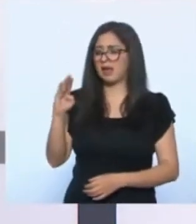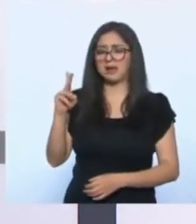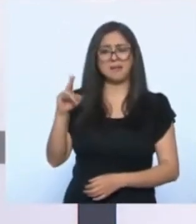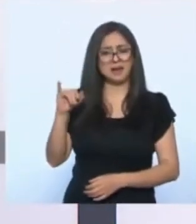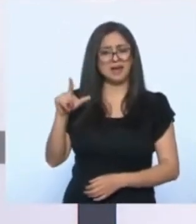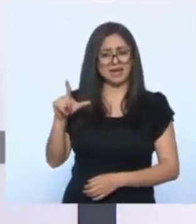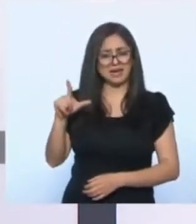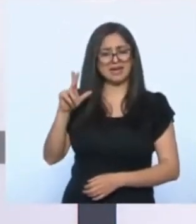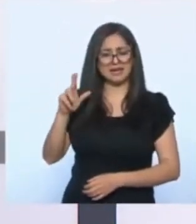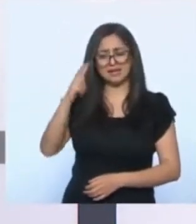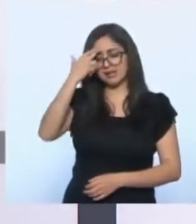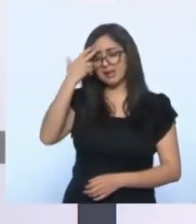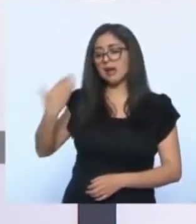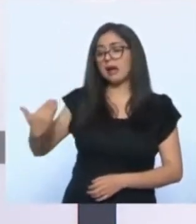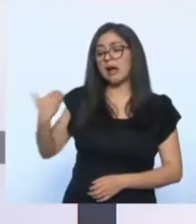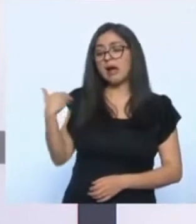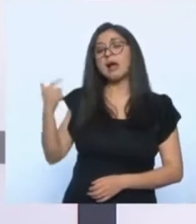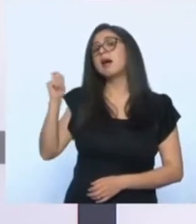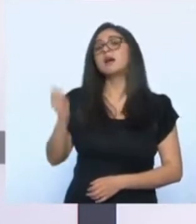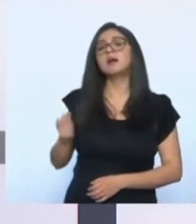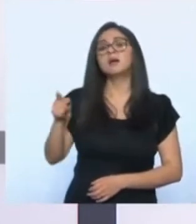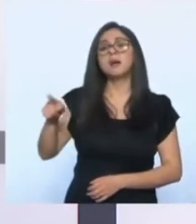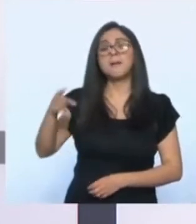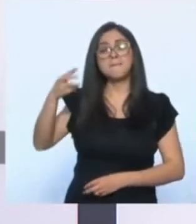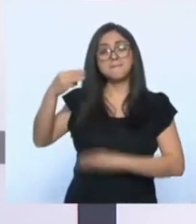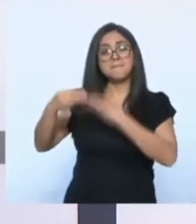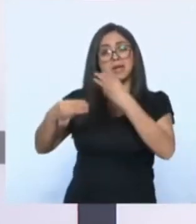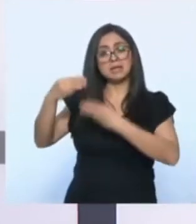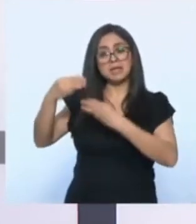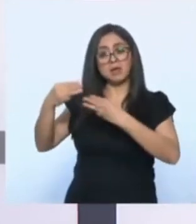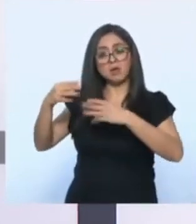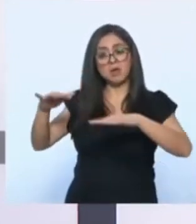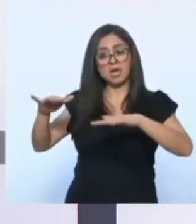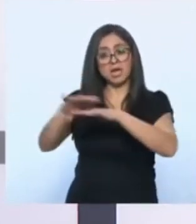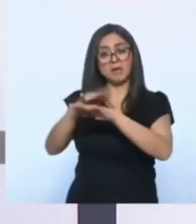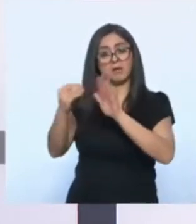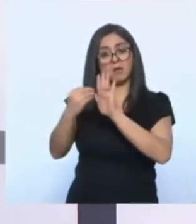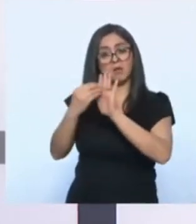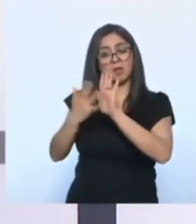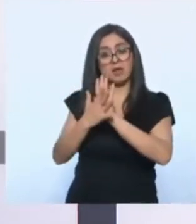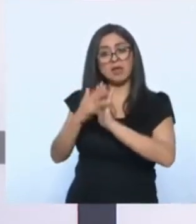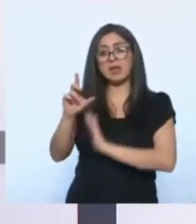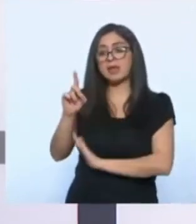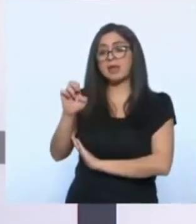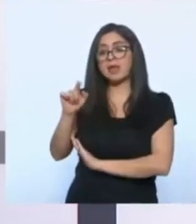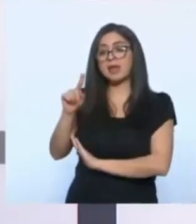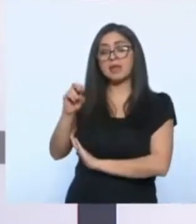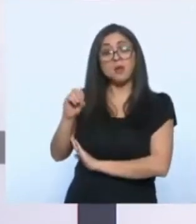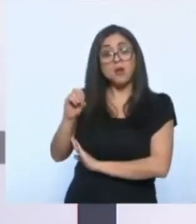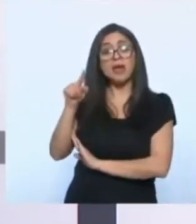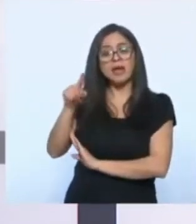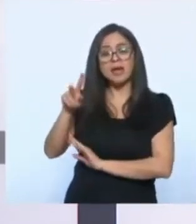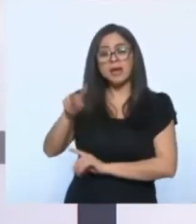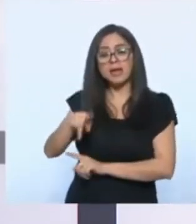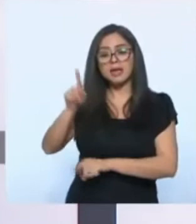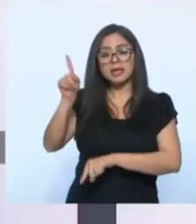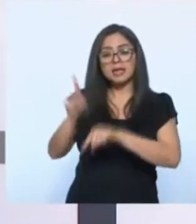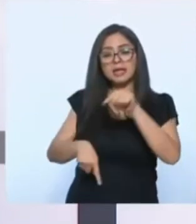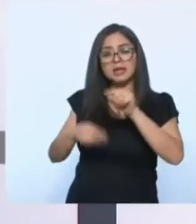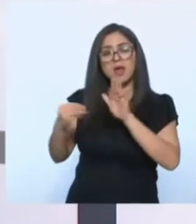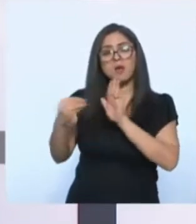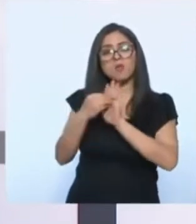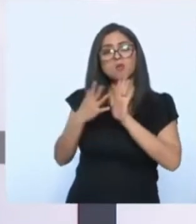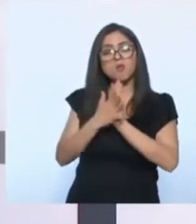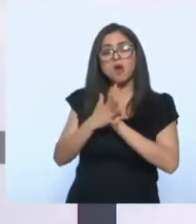el magistrado recodifica, o sea, les cambia el delito, eso es violencia institucional, porque están abusando del cargo